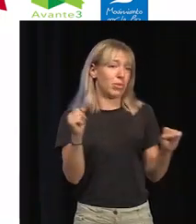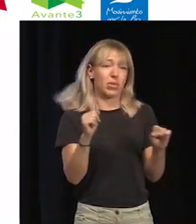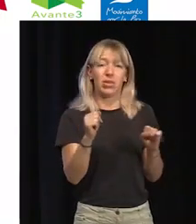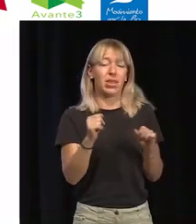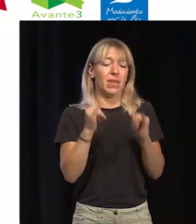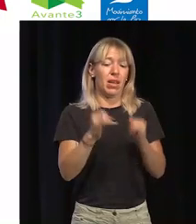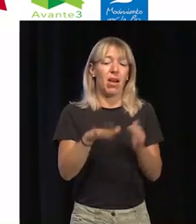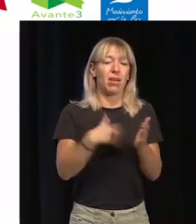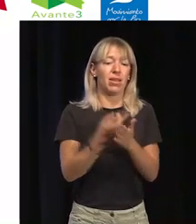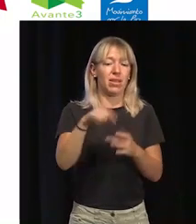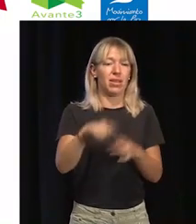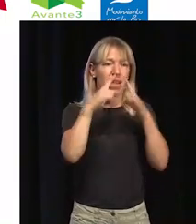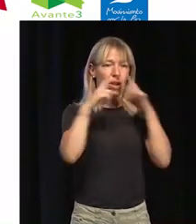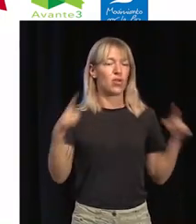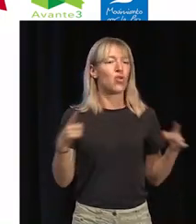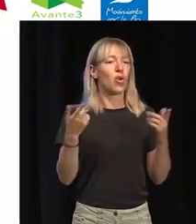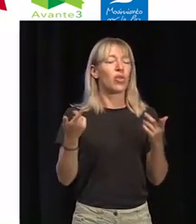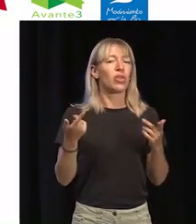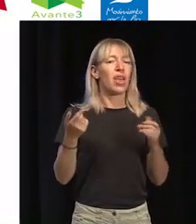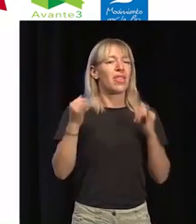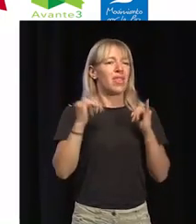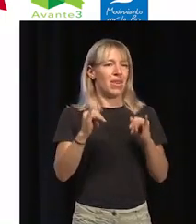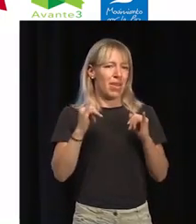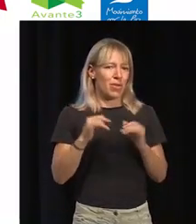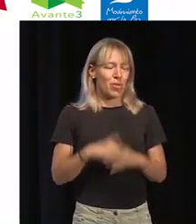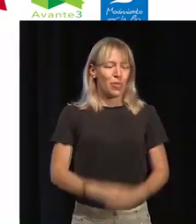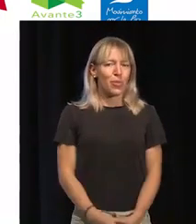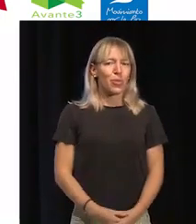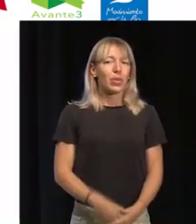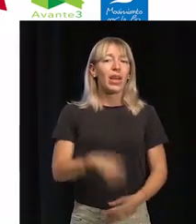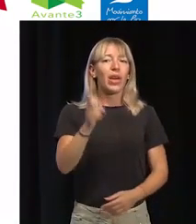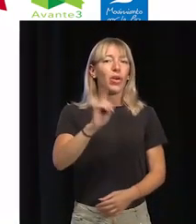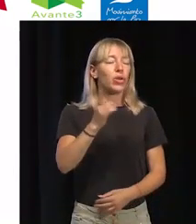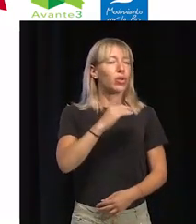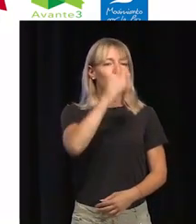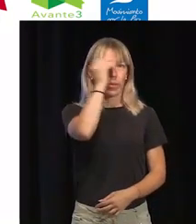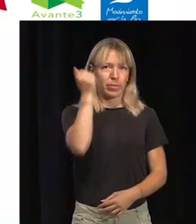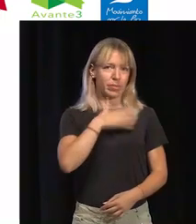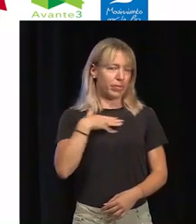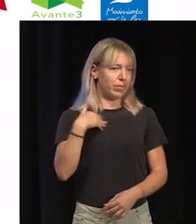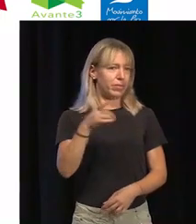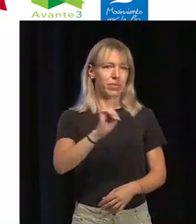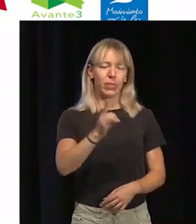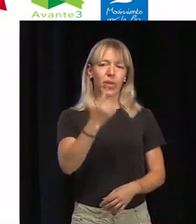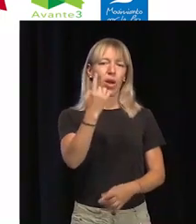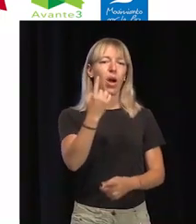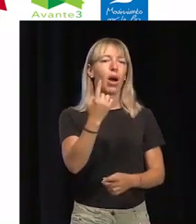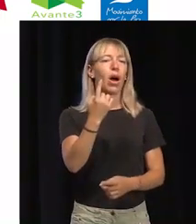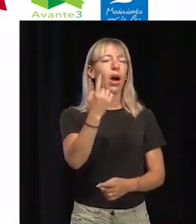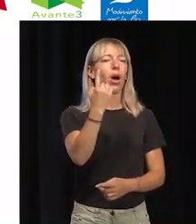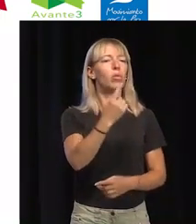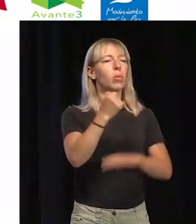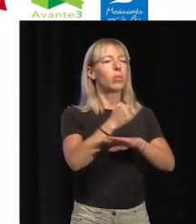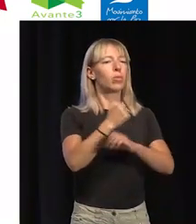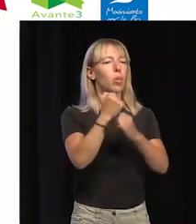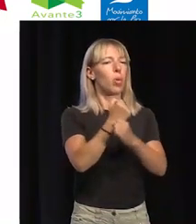haber llegado a este año de celebración. Y tampoco nos queremos olvidar, por supuesto, a unos grandes pilares